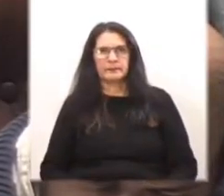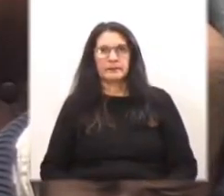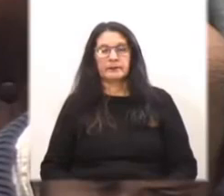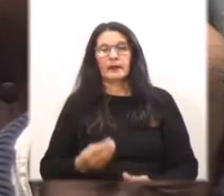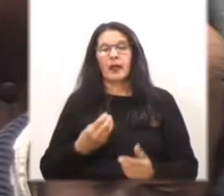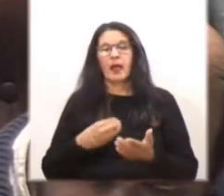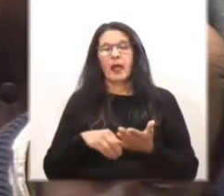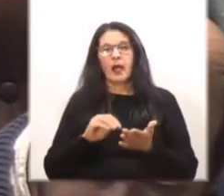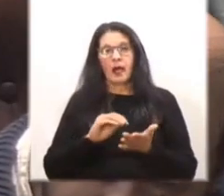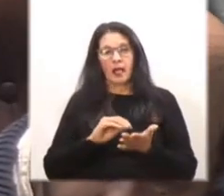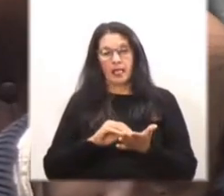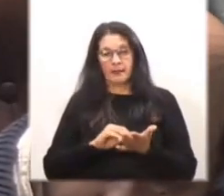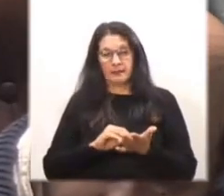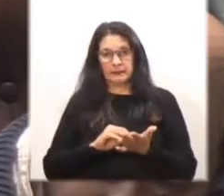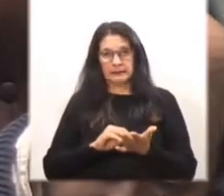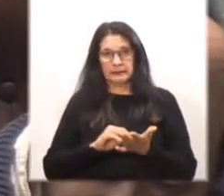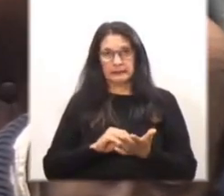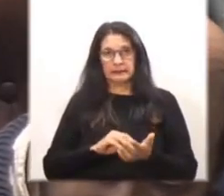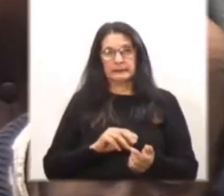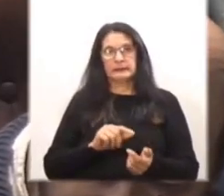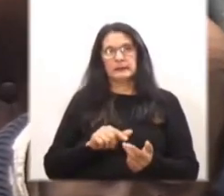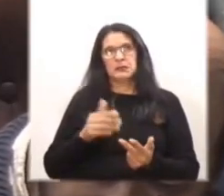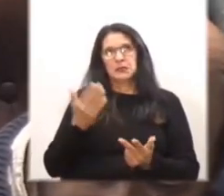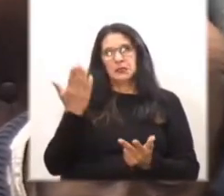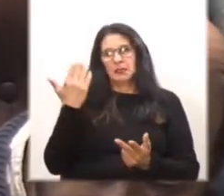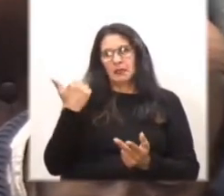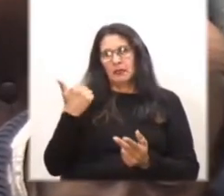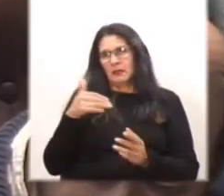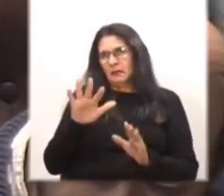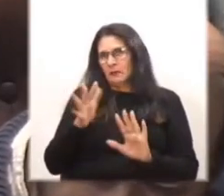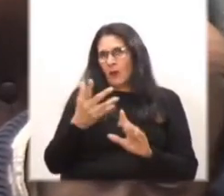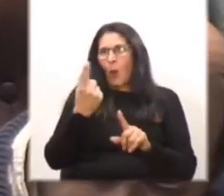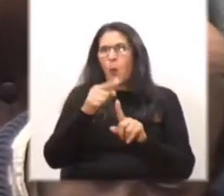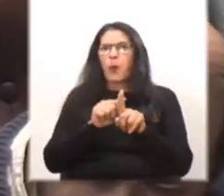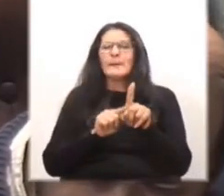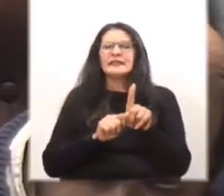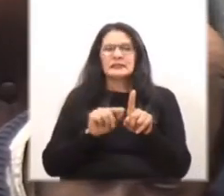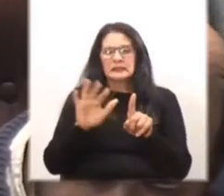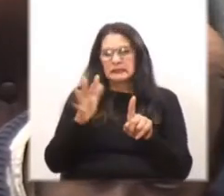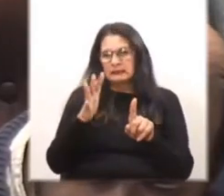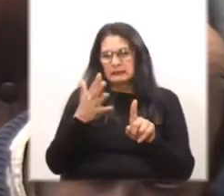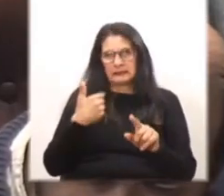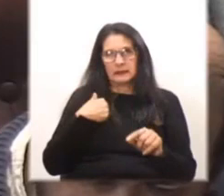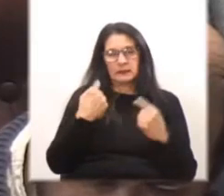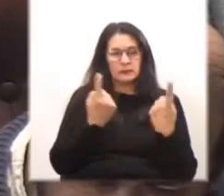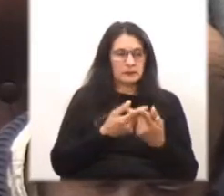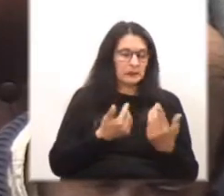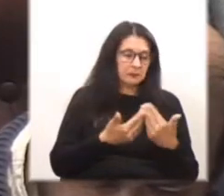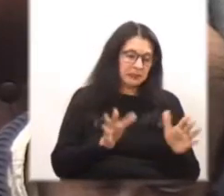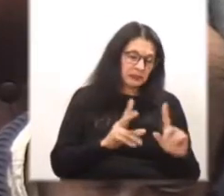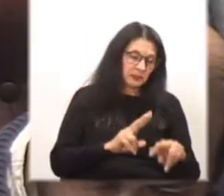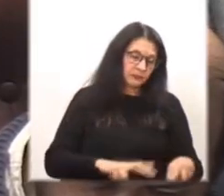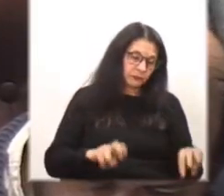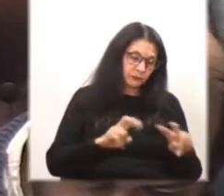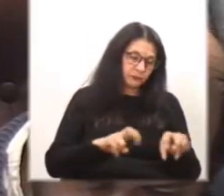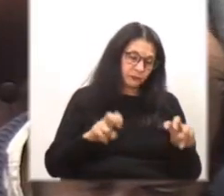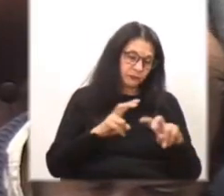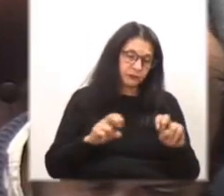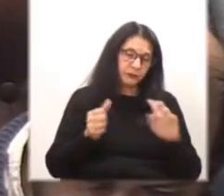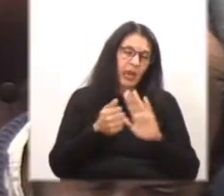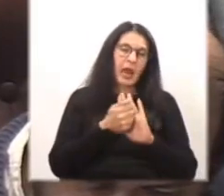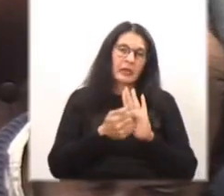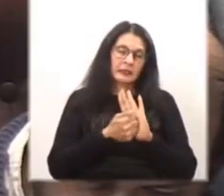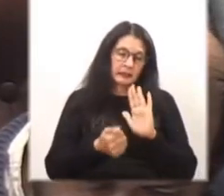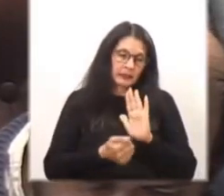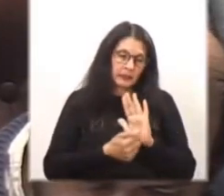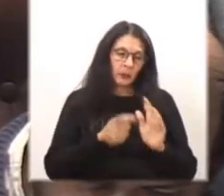Además, señor presidente, desde hace más de un mes, a raíz de nuestra investigación y de sendos artículos periodísticos